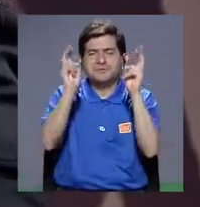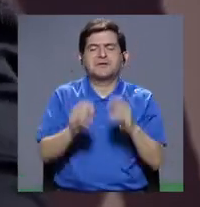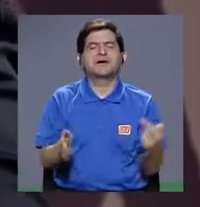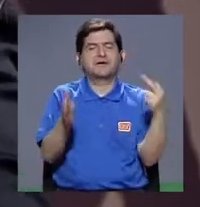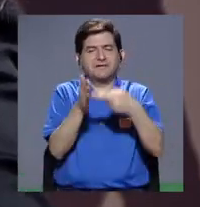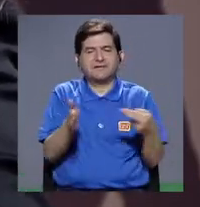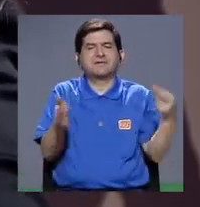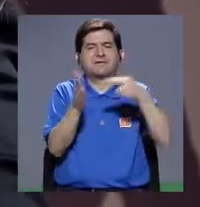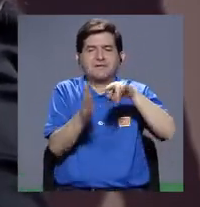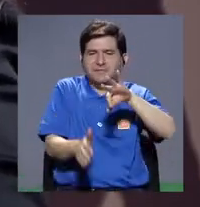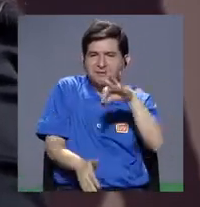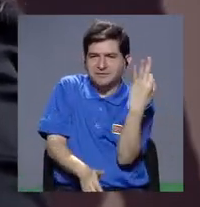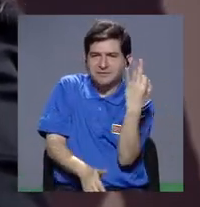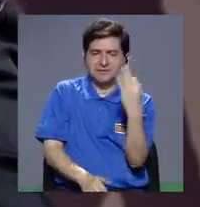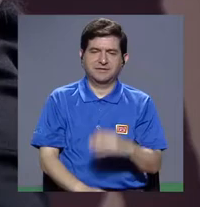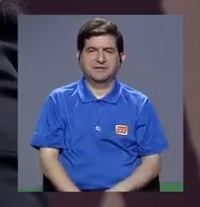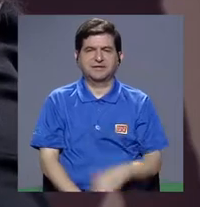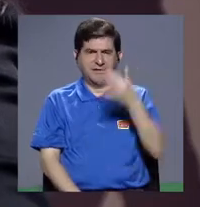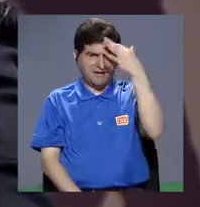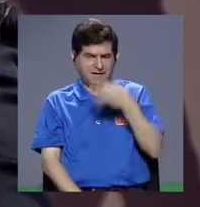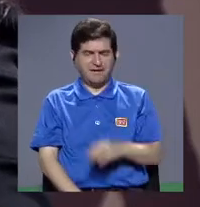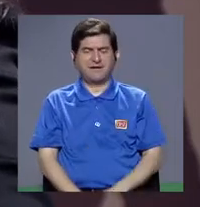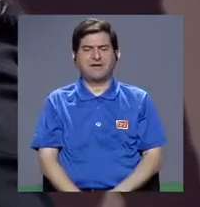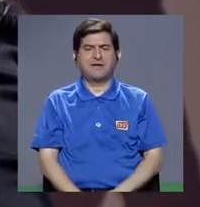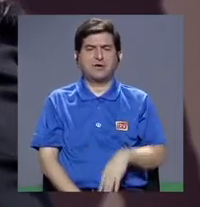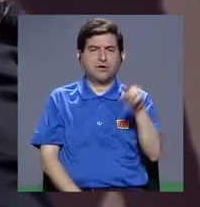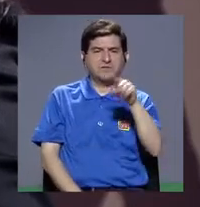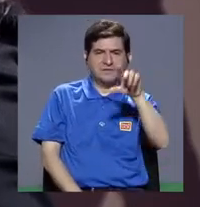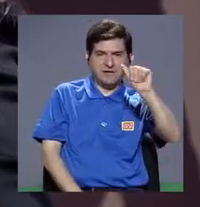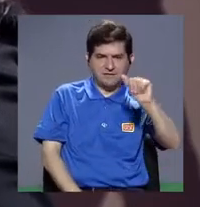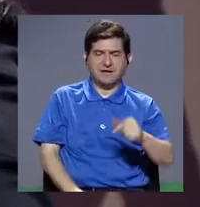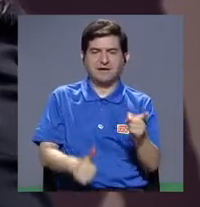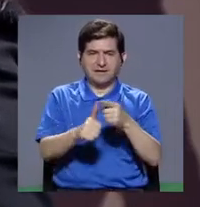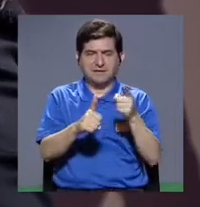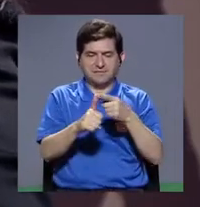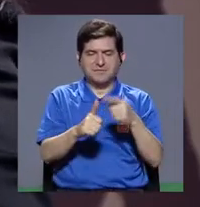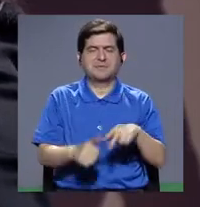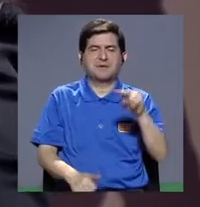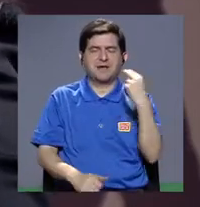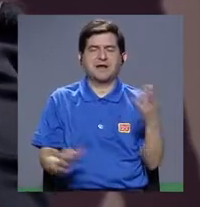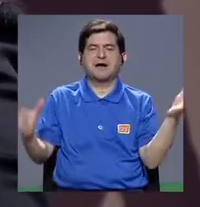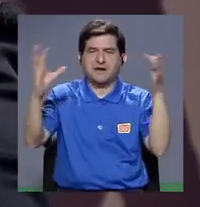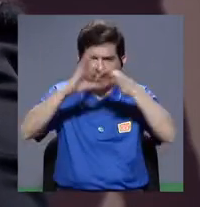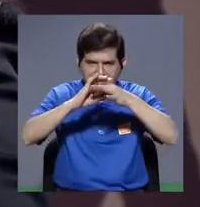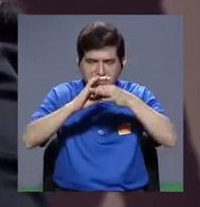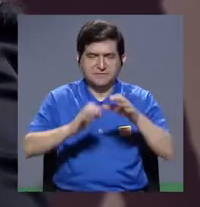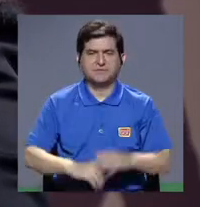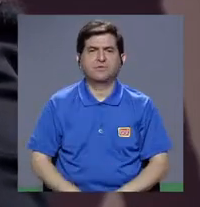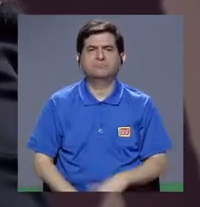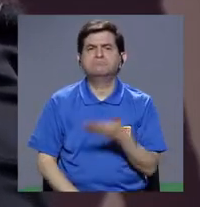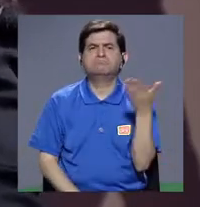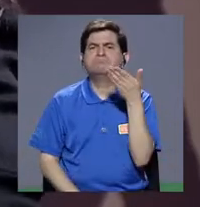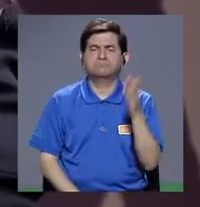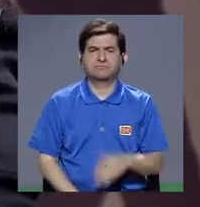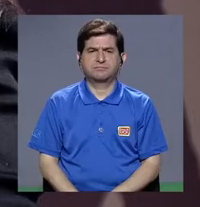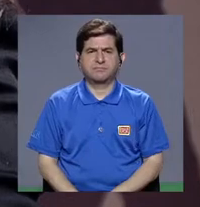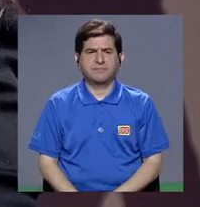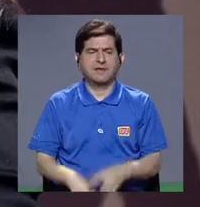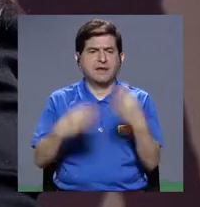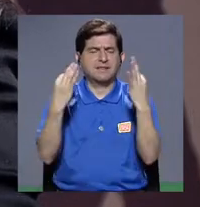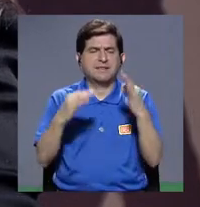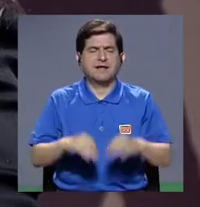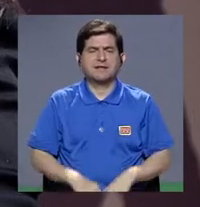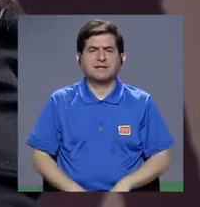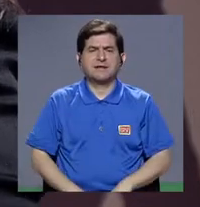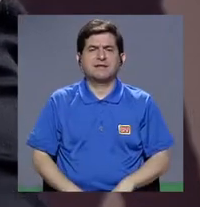reiteradamente verdad y creo que son azul tienen que en la primera novela en el sentido de que rescata